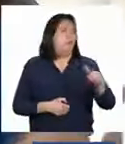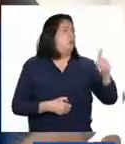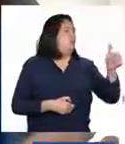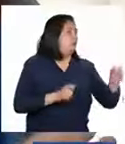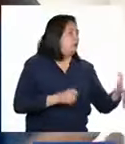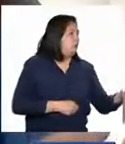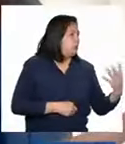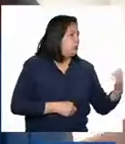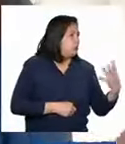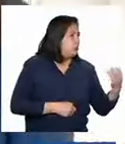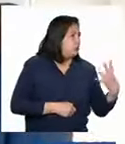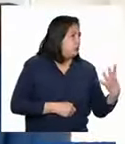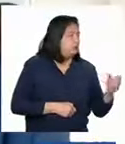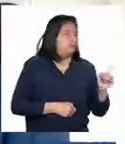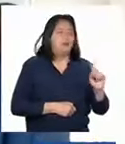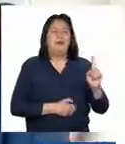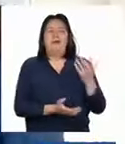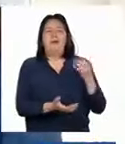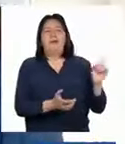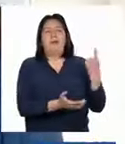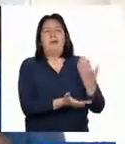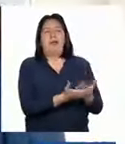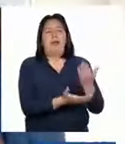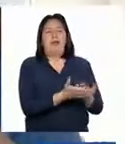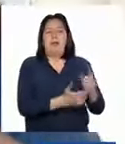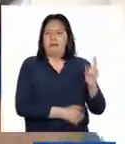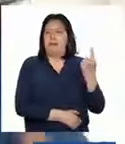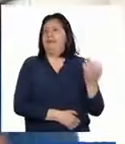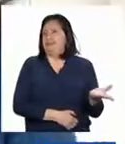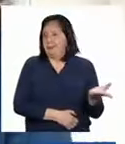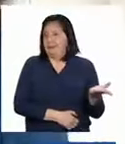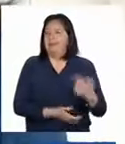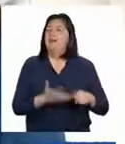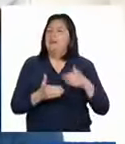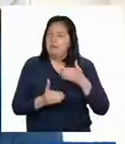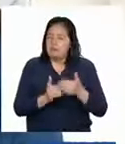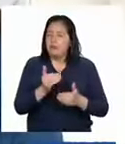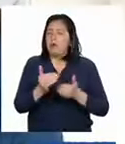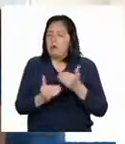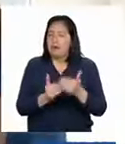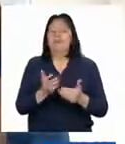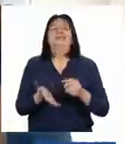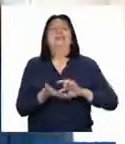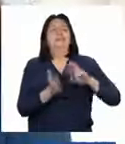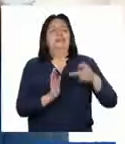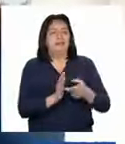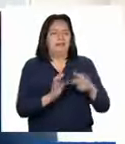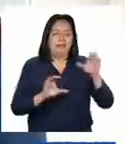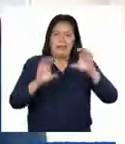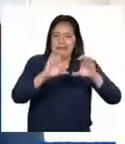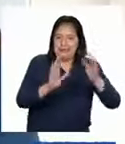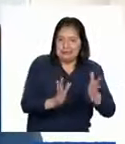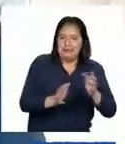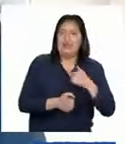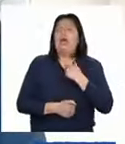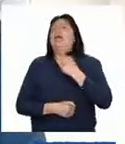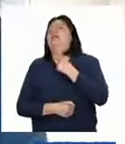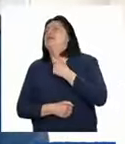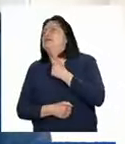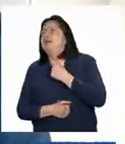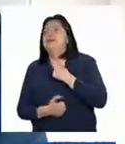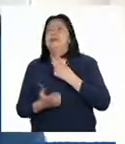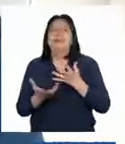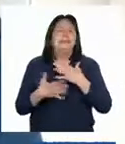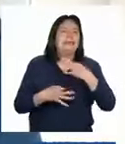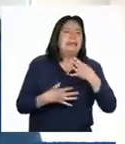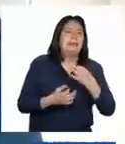que nos cuenta algo sin darnos las pruebas. ¿Sí? Eso es poco a poco lo que hace ciencia. Por supuesto, me interesa mucho